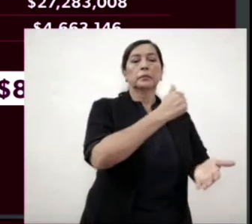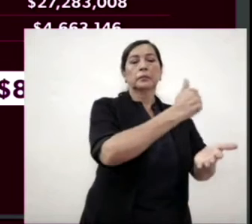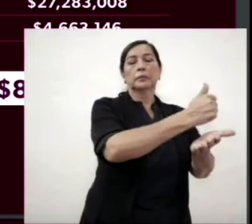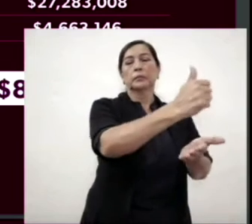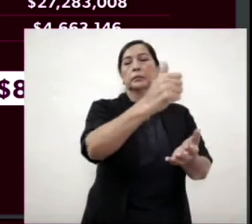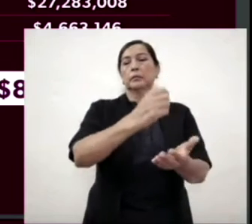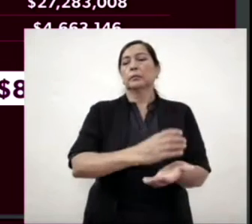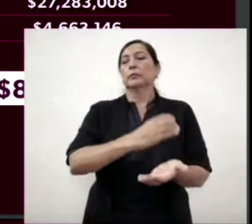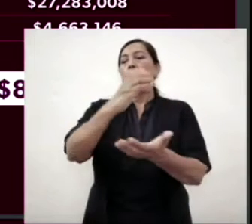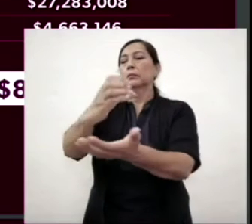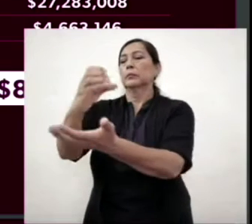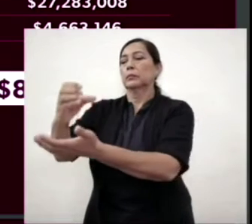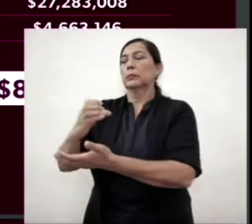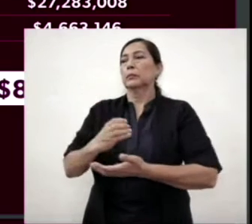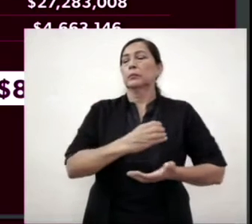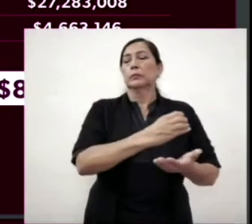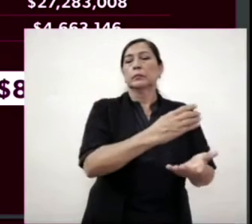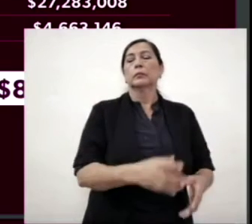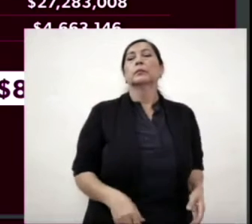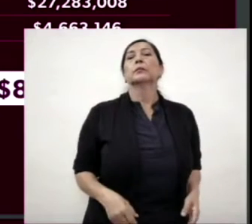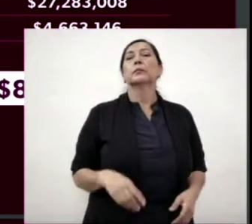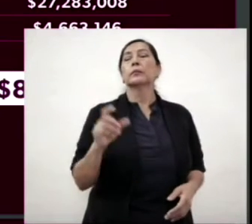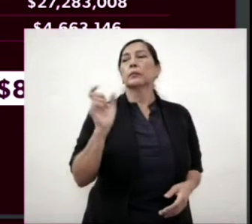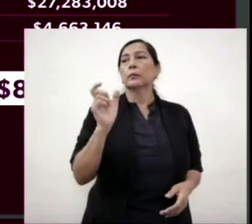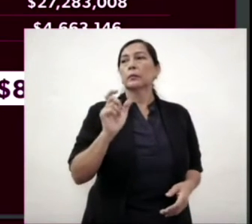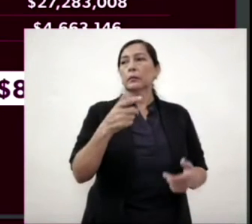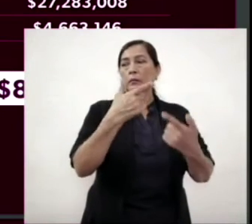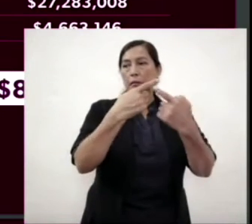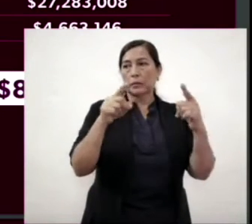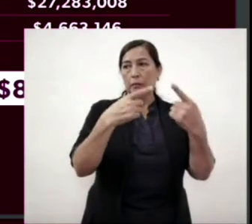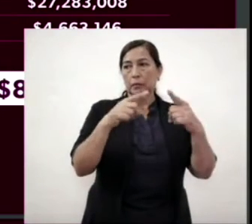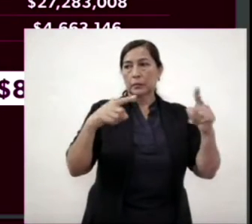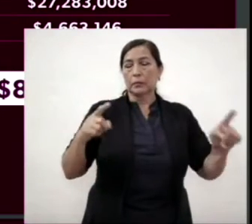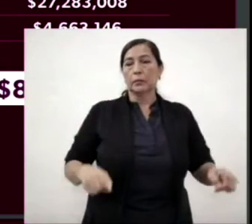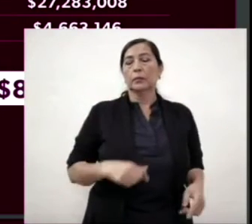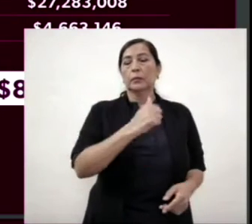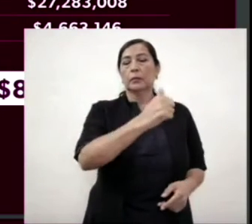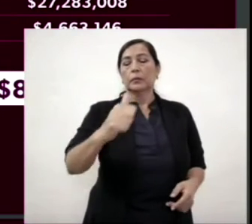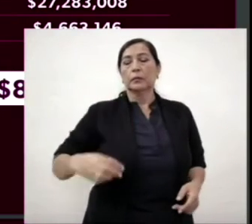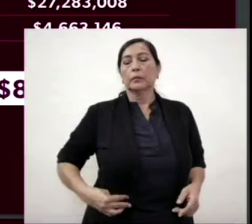5,832,600, Uruapan, con una aportación total conjunta de